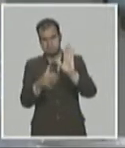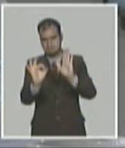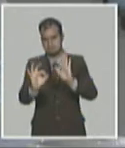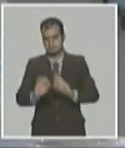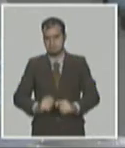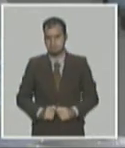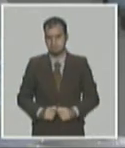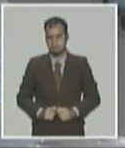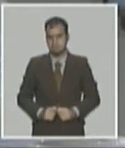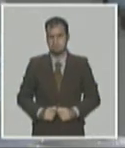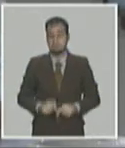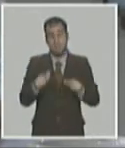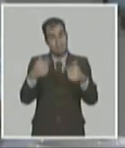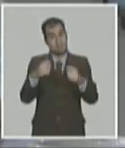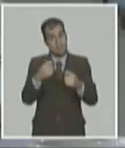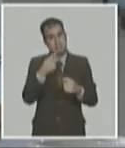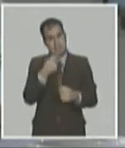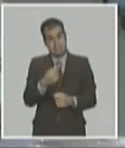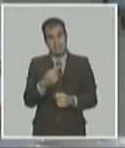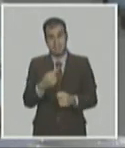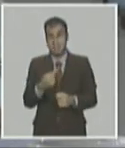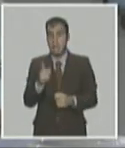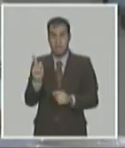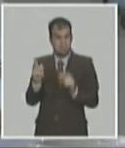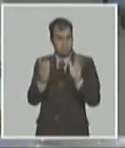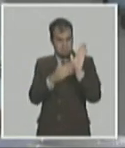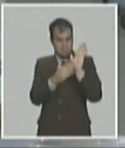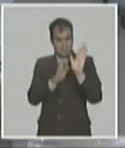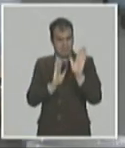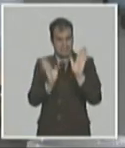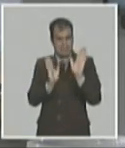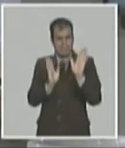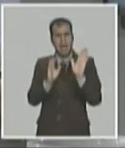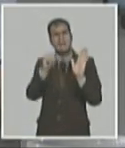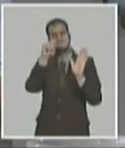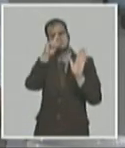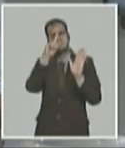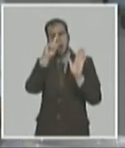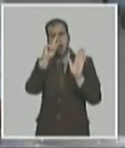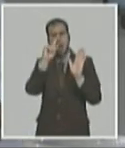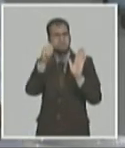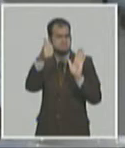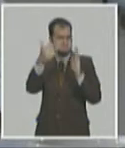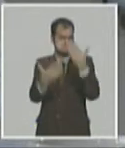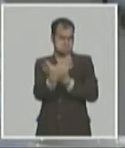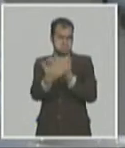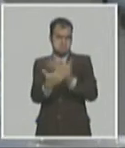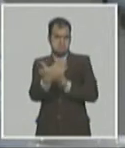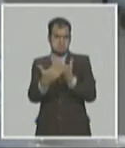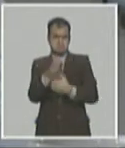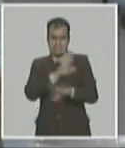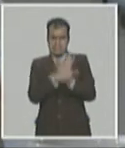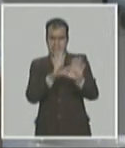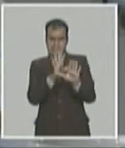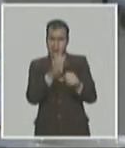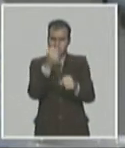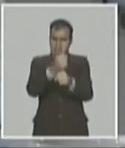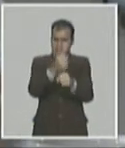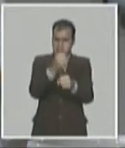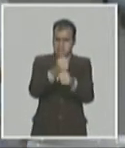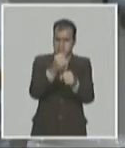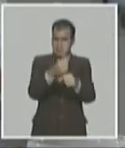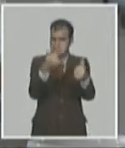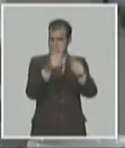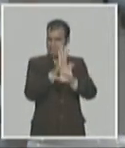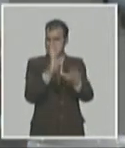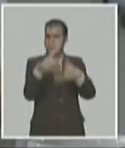nuestro pueblo. No es un documento que podamos decir que ha culminado su edición, porque en este proceso de intercambio